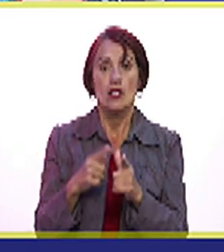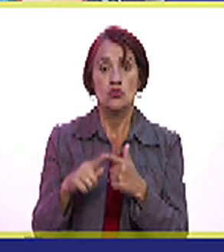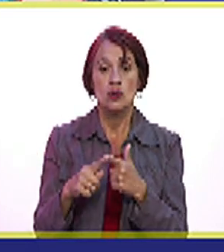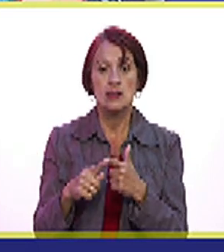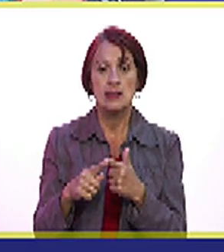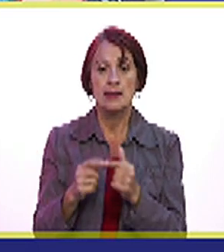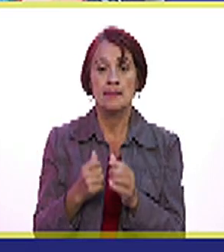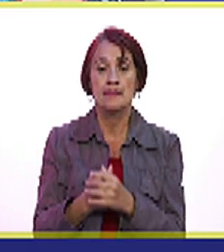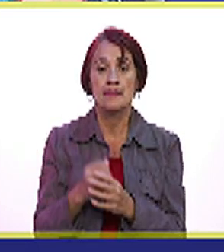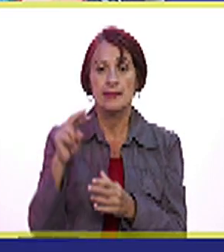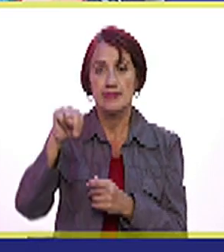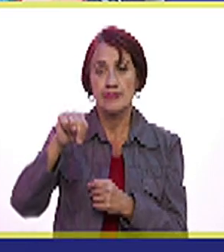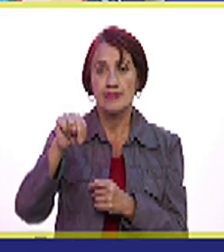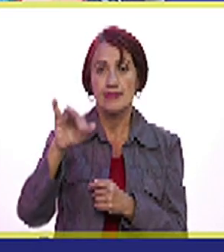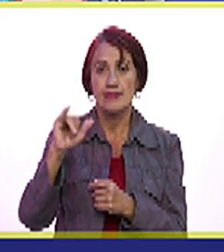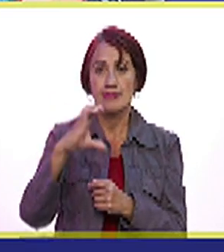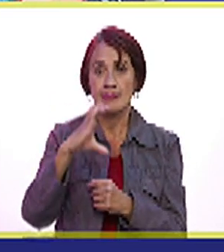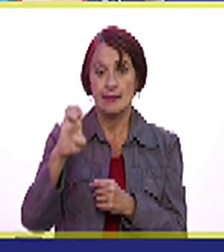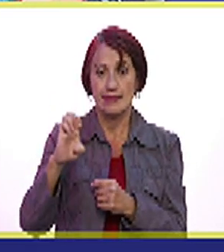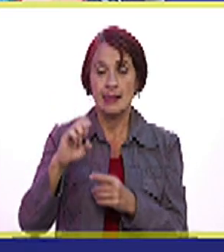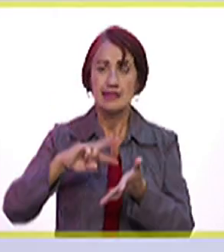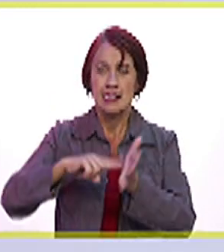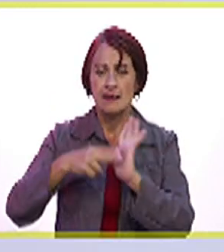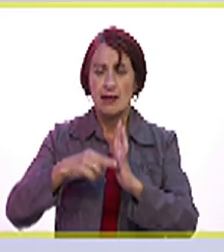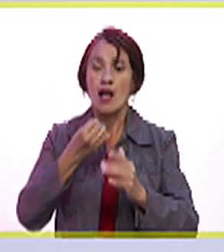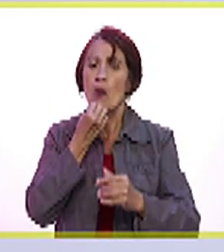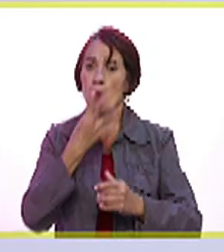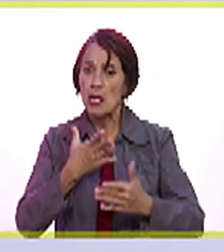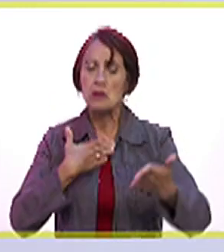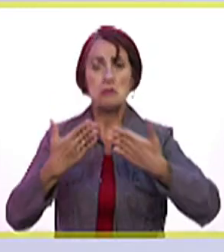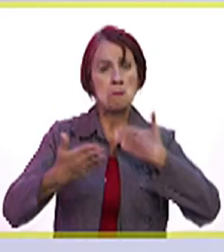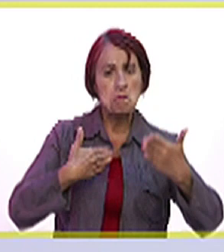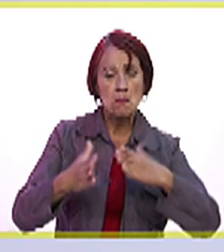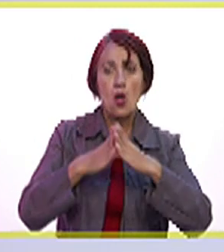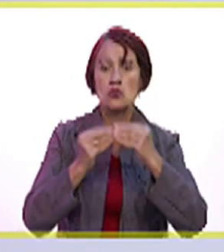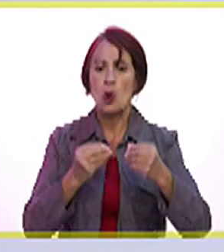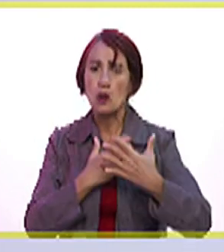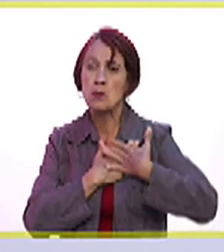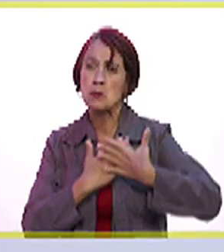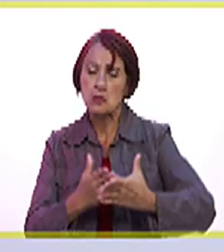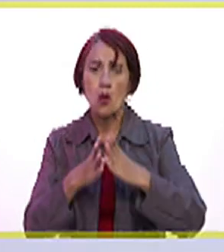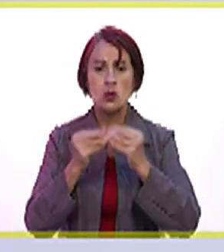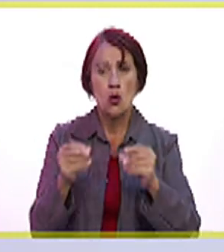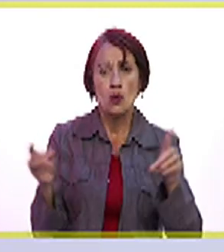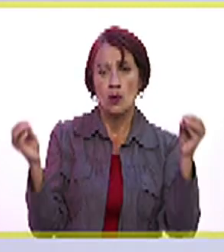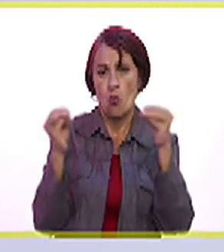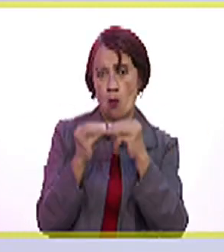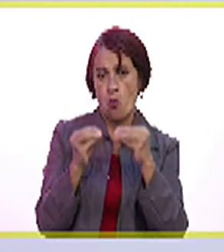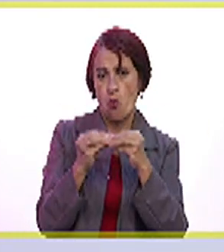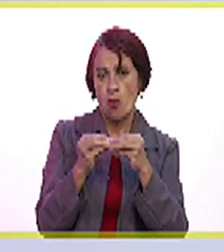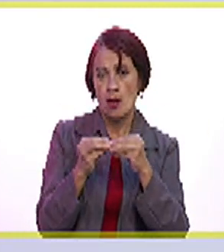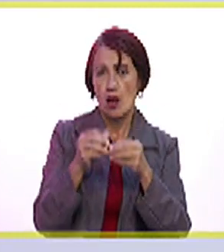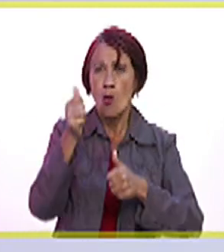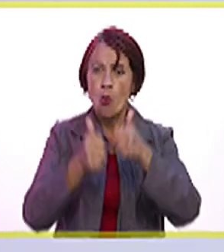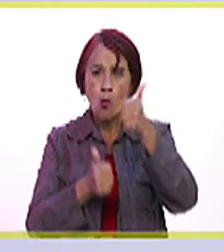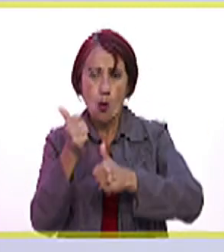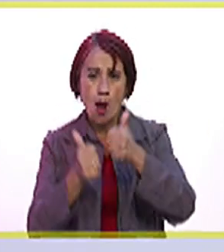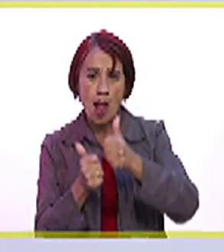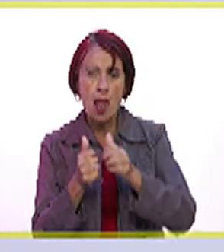nice, nice es bueno, agradable. Entonces, el más agradable o el mejor, el comparativo, Juan is nicer